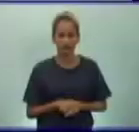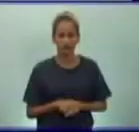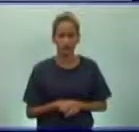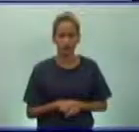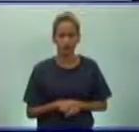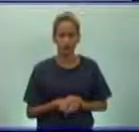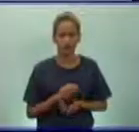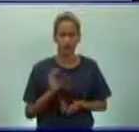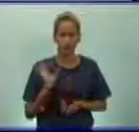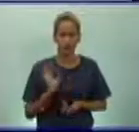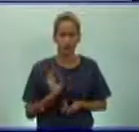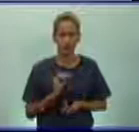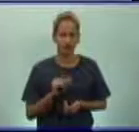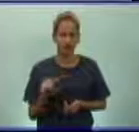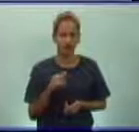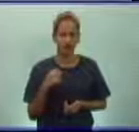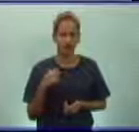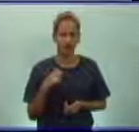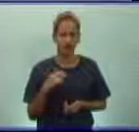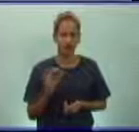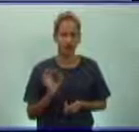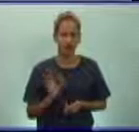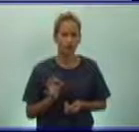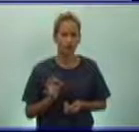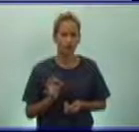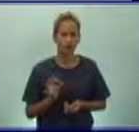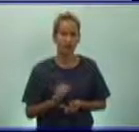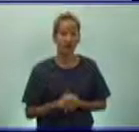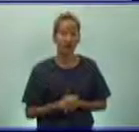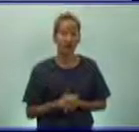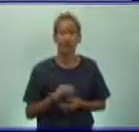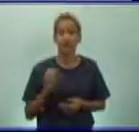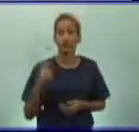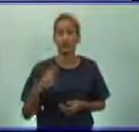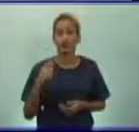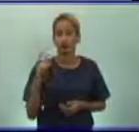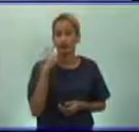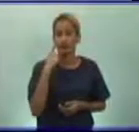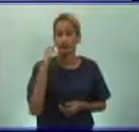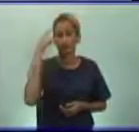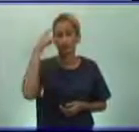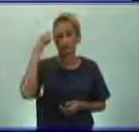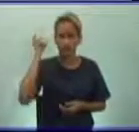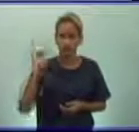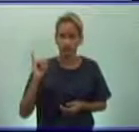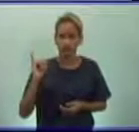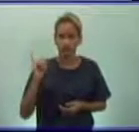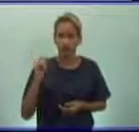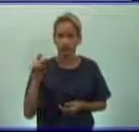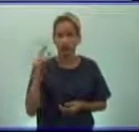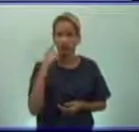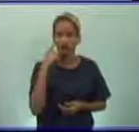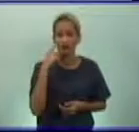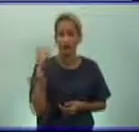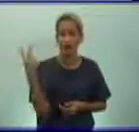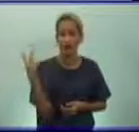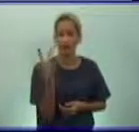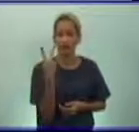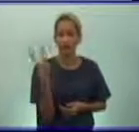¿Concuerdan en género y número estas palabras? Debieron reconocer que sí, Pues aparecen ambas